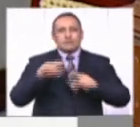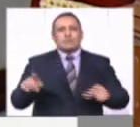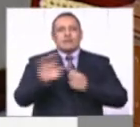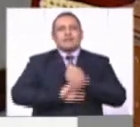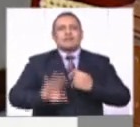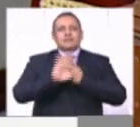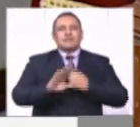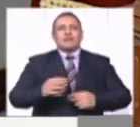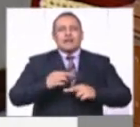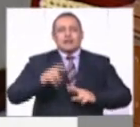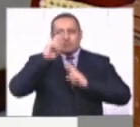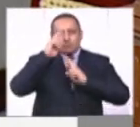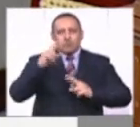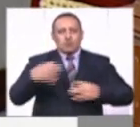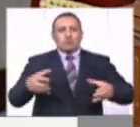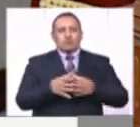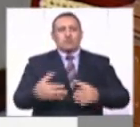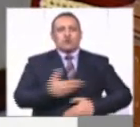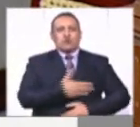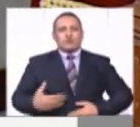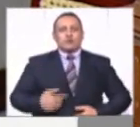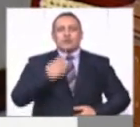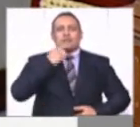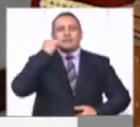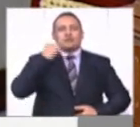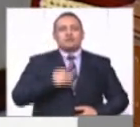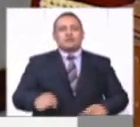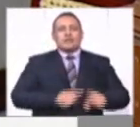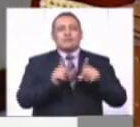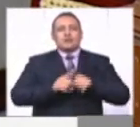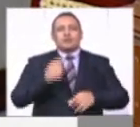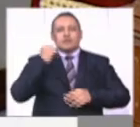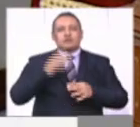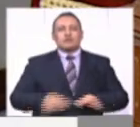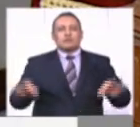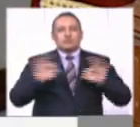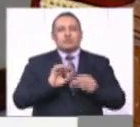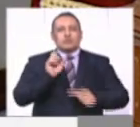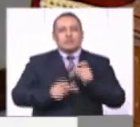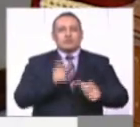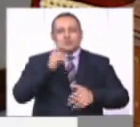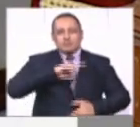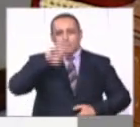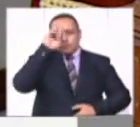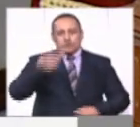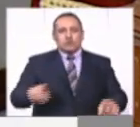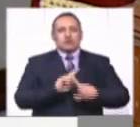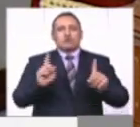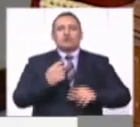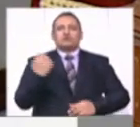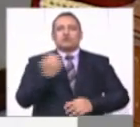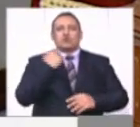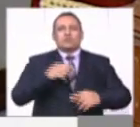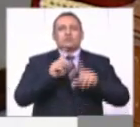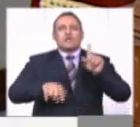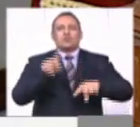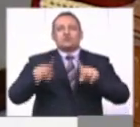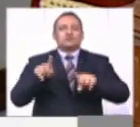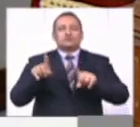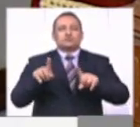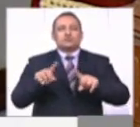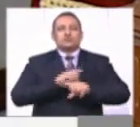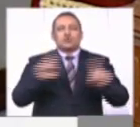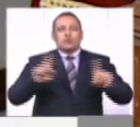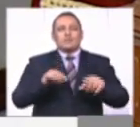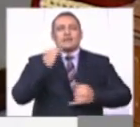defender el estado de derecho para defender los derechos fundamentales de todos los peruanos y no solamente de unos cuantos